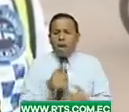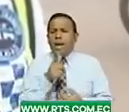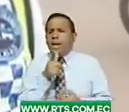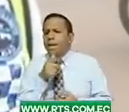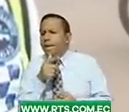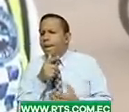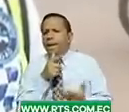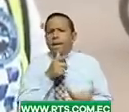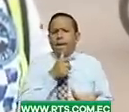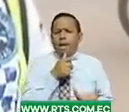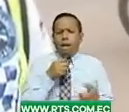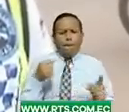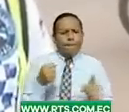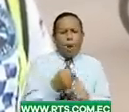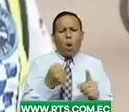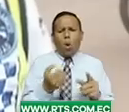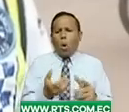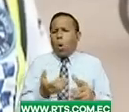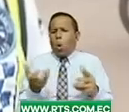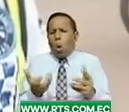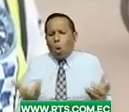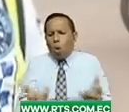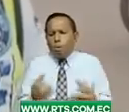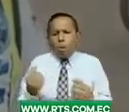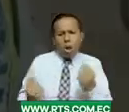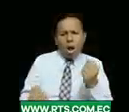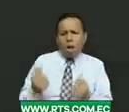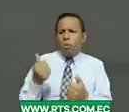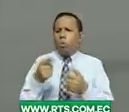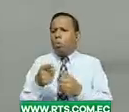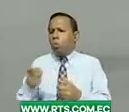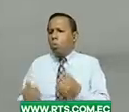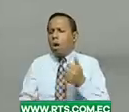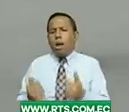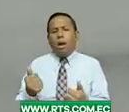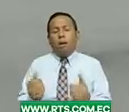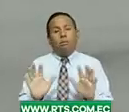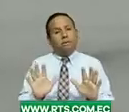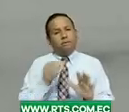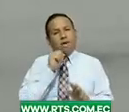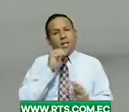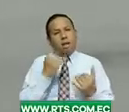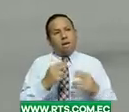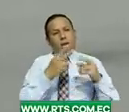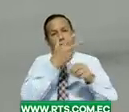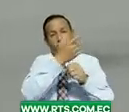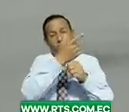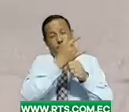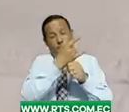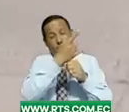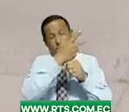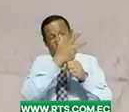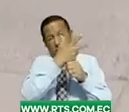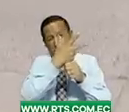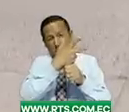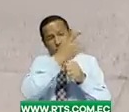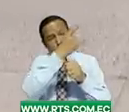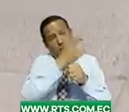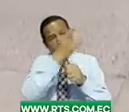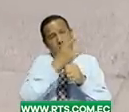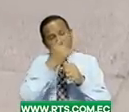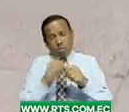por medio de las cámaras de seguridad de la zona para tener certezas. Solamente una persona, que es la que falleció